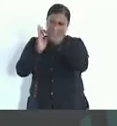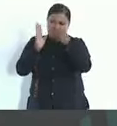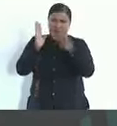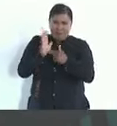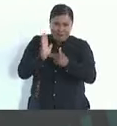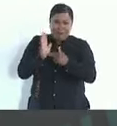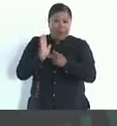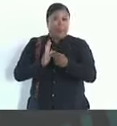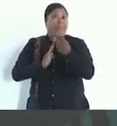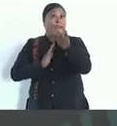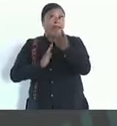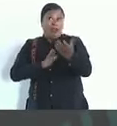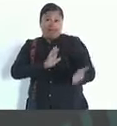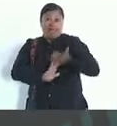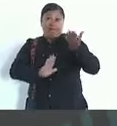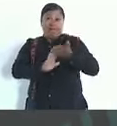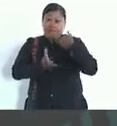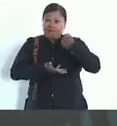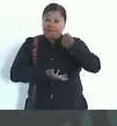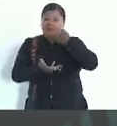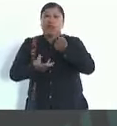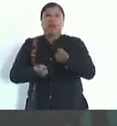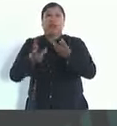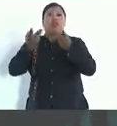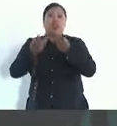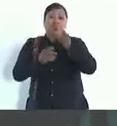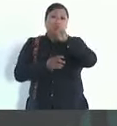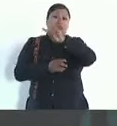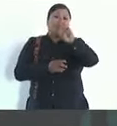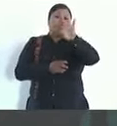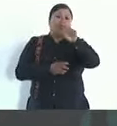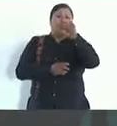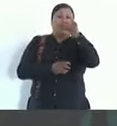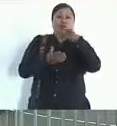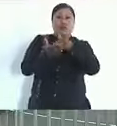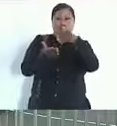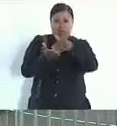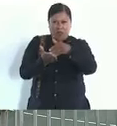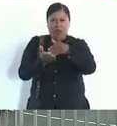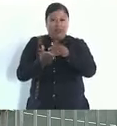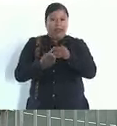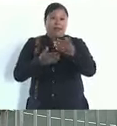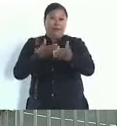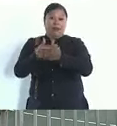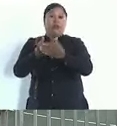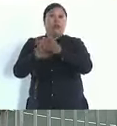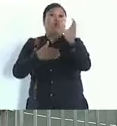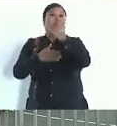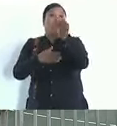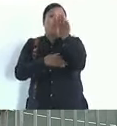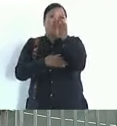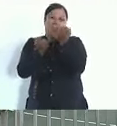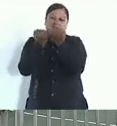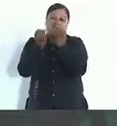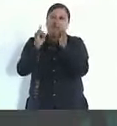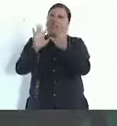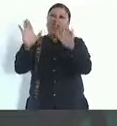para esta obra se destinaron 351 millones y va a estar lista para febrero del próximo